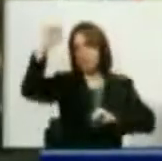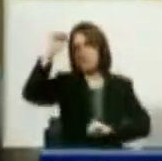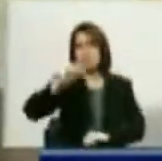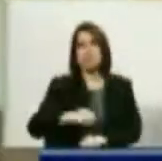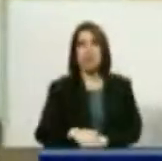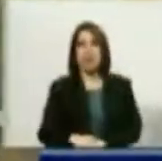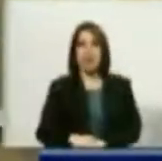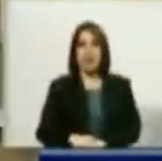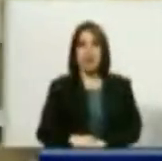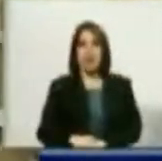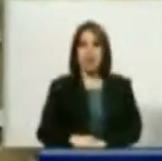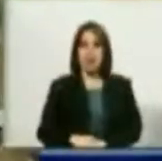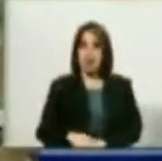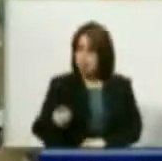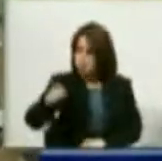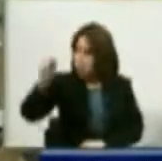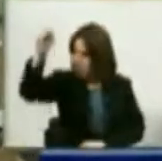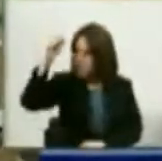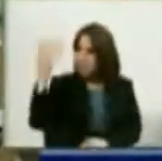canta la mano Junior